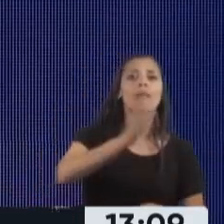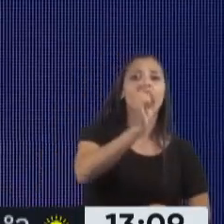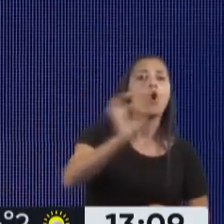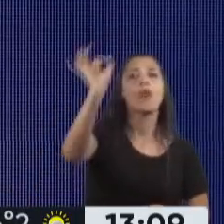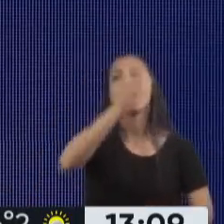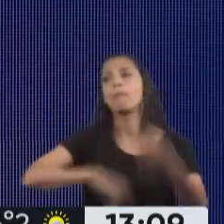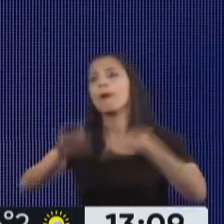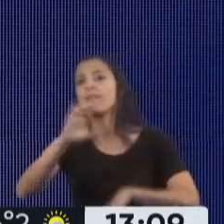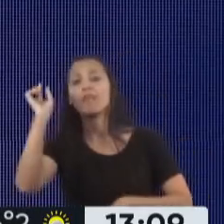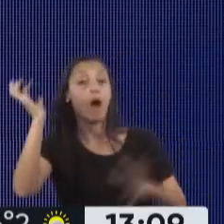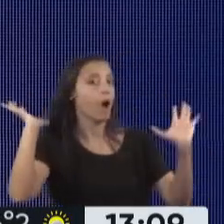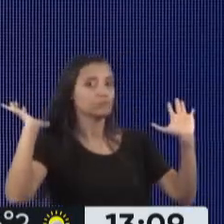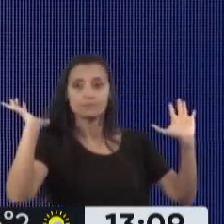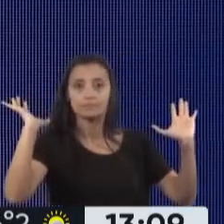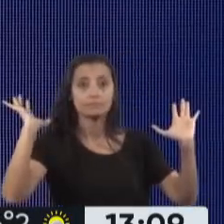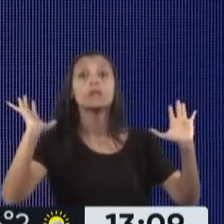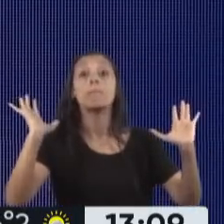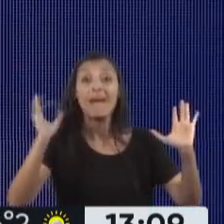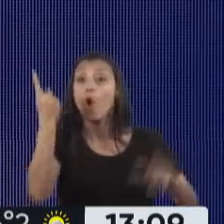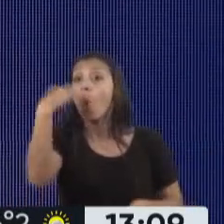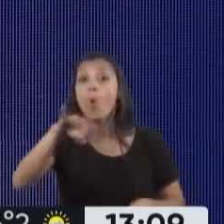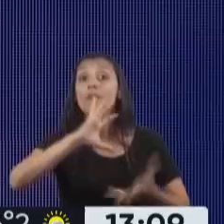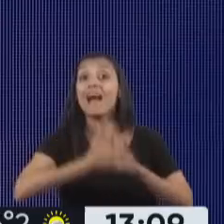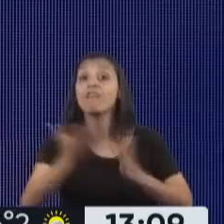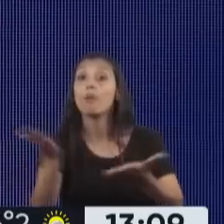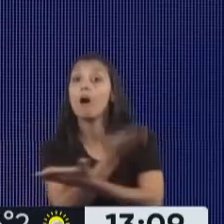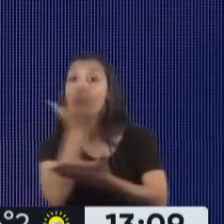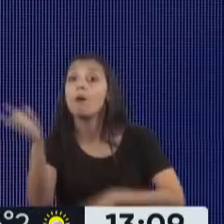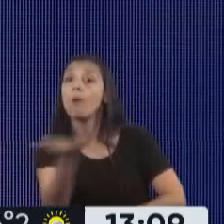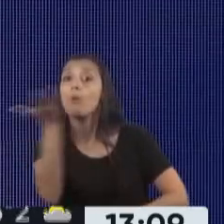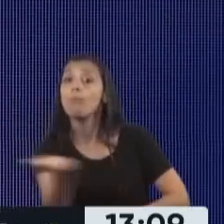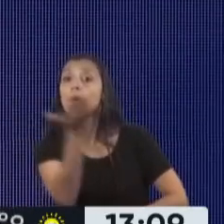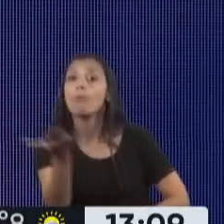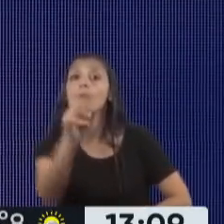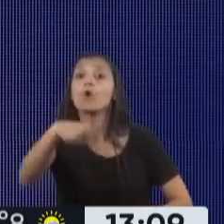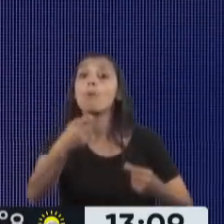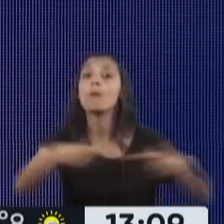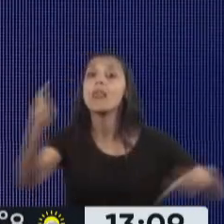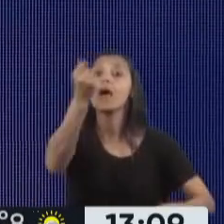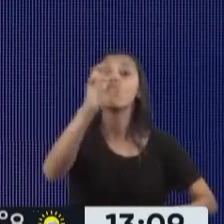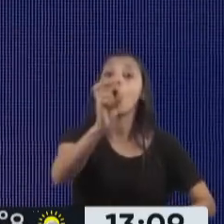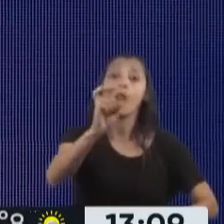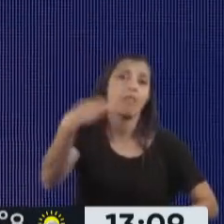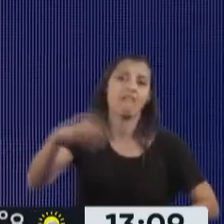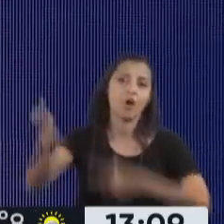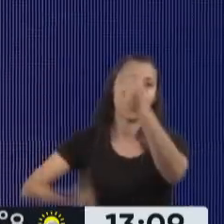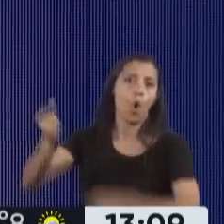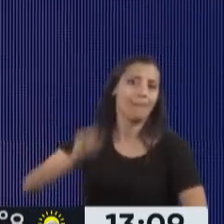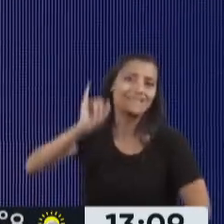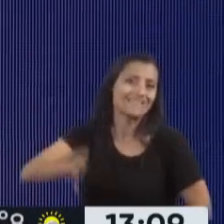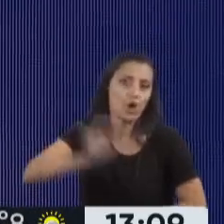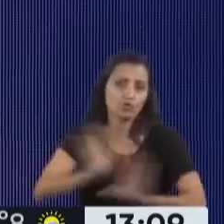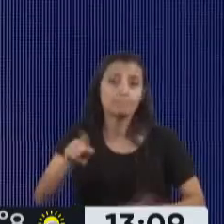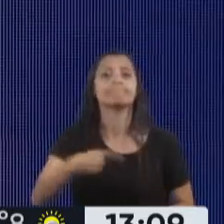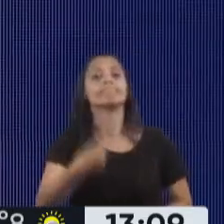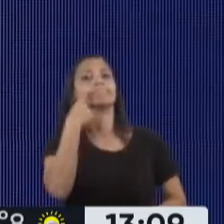dólares, es decir, que la única fuente de emisión que iba a quedar era la compra de dólares. Y una de las cosas que